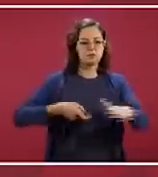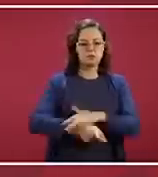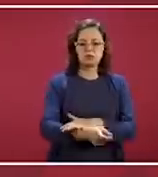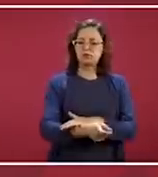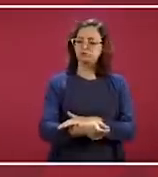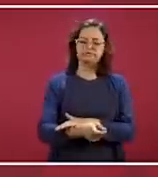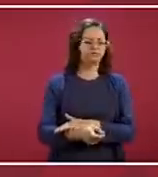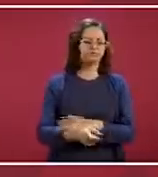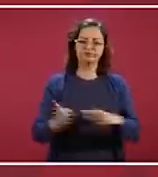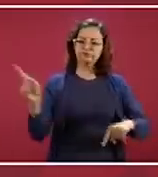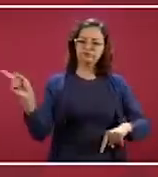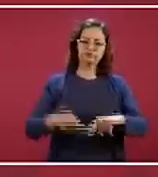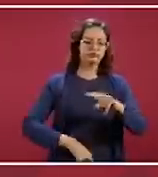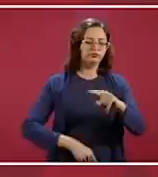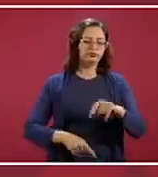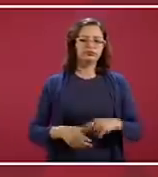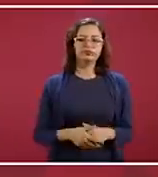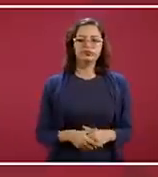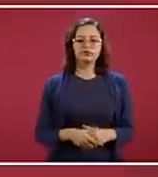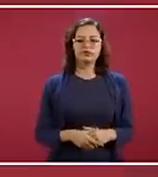que no